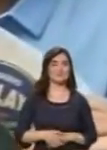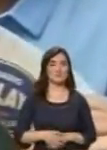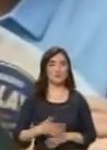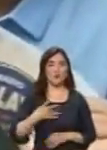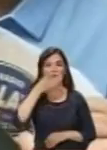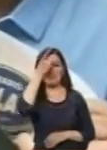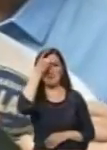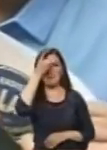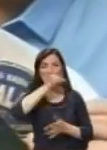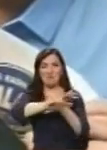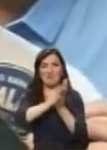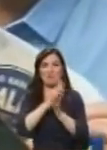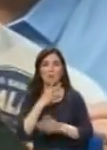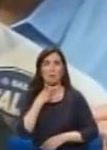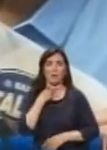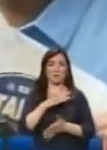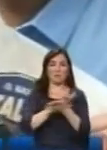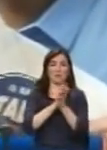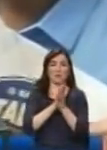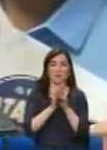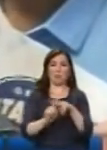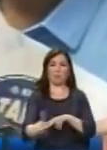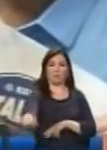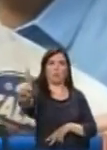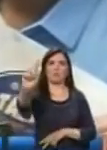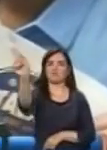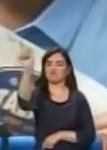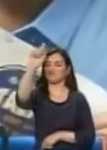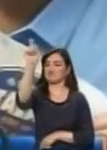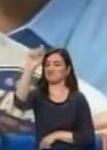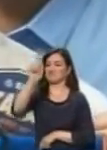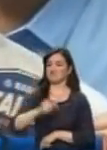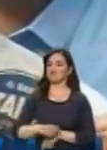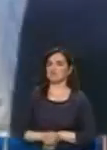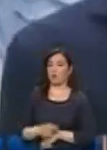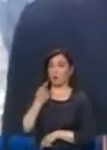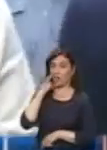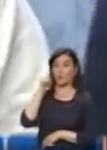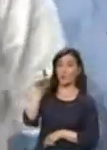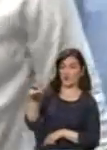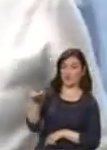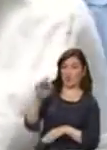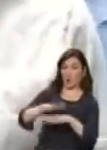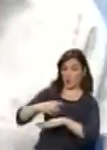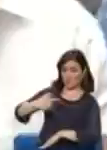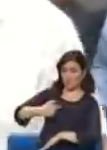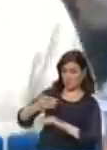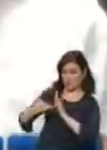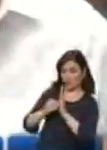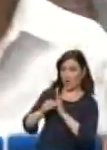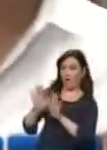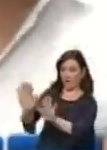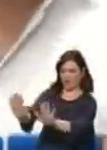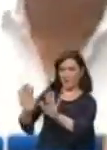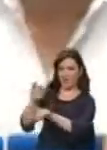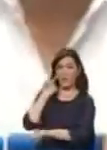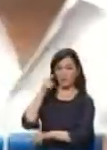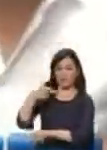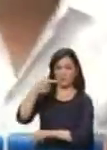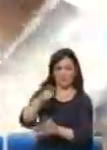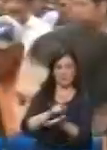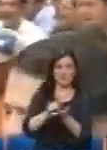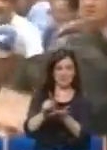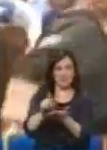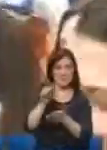nada, no temo nada, no corro. Lo que es más, ahora voy por ellos. A partir de la próxima semana, dijo, volverá aquí